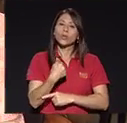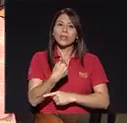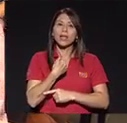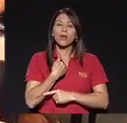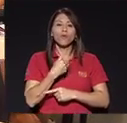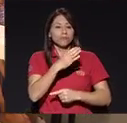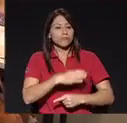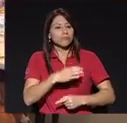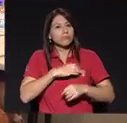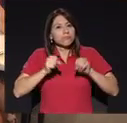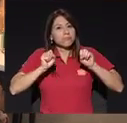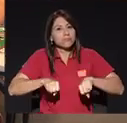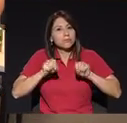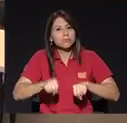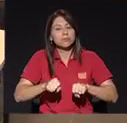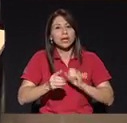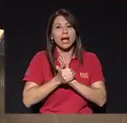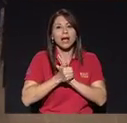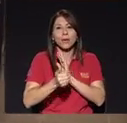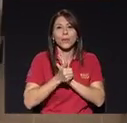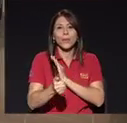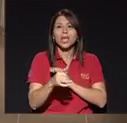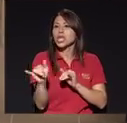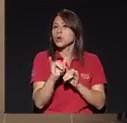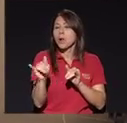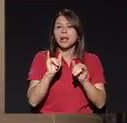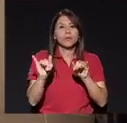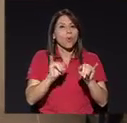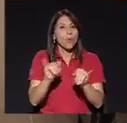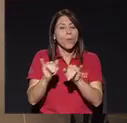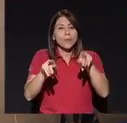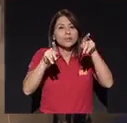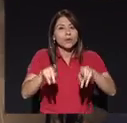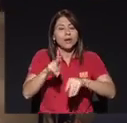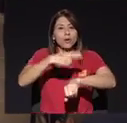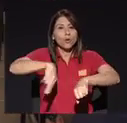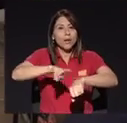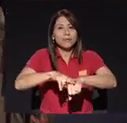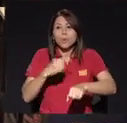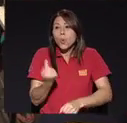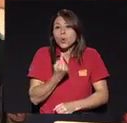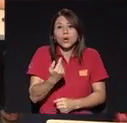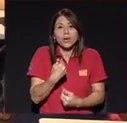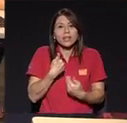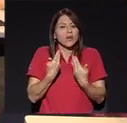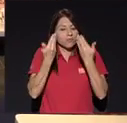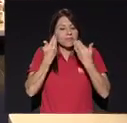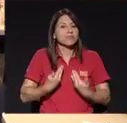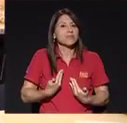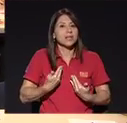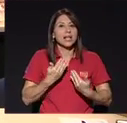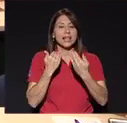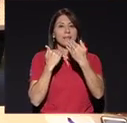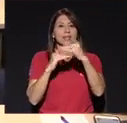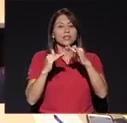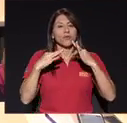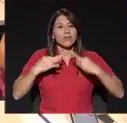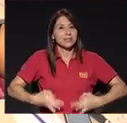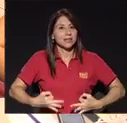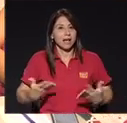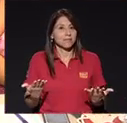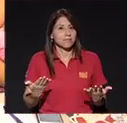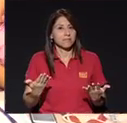con mis capacidades, mis cualidades tal igual como una persona normal. Lo único que tengo es una limitación